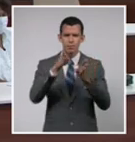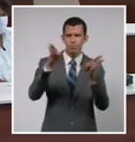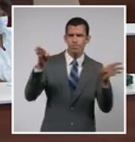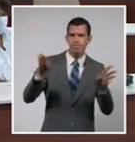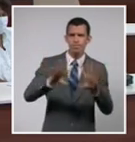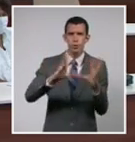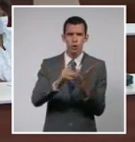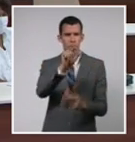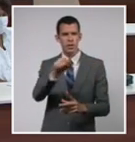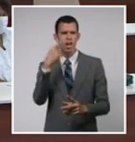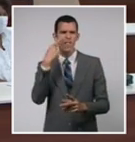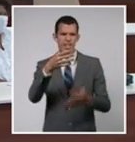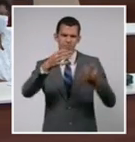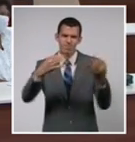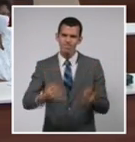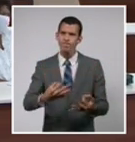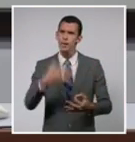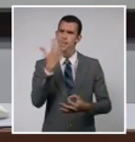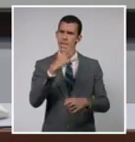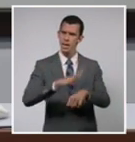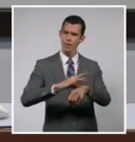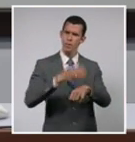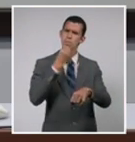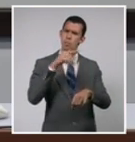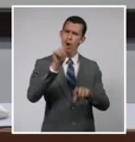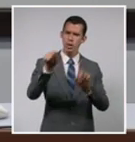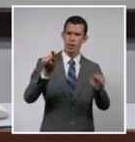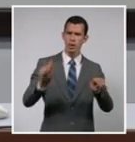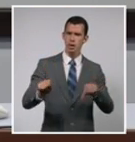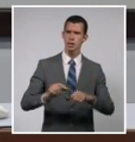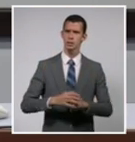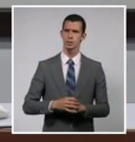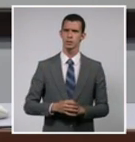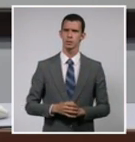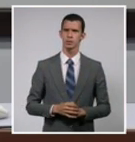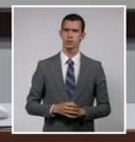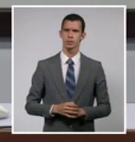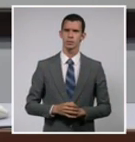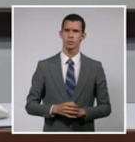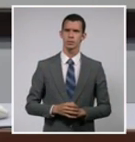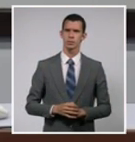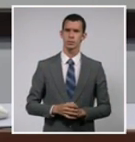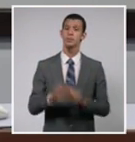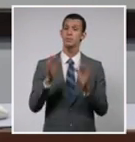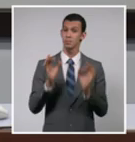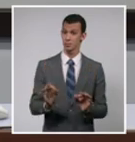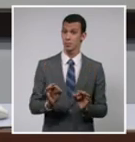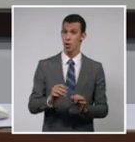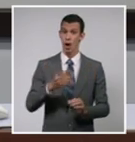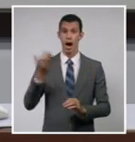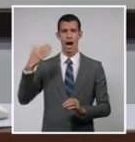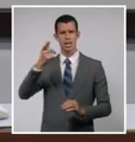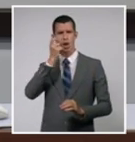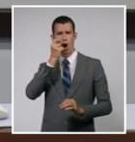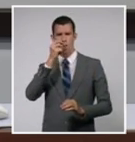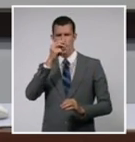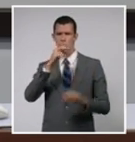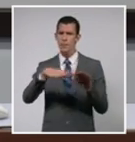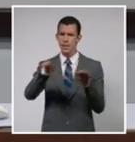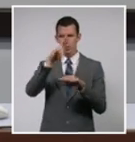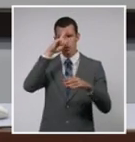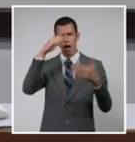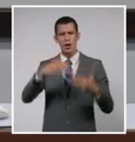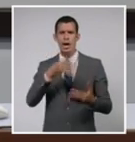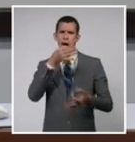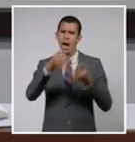pesquisaje. Y ese pesquisaje, como explicaba Moral aquí, tiene que ser masivo, tiene que ser honesto